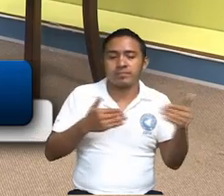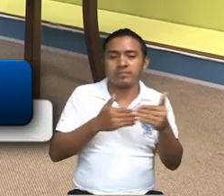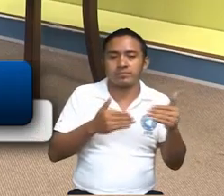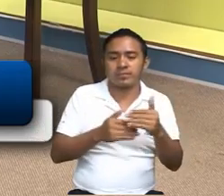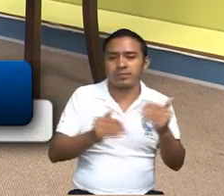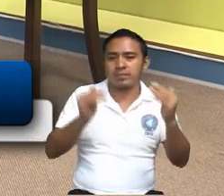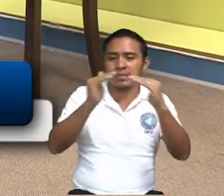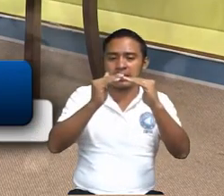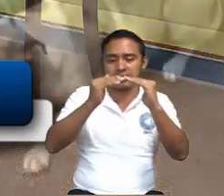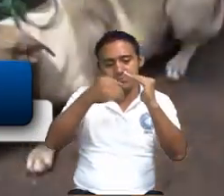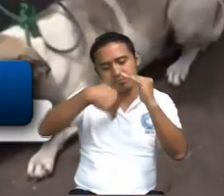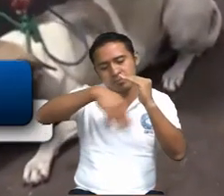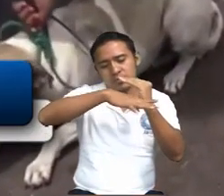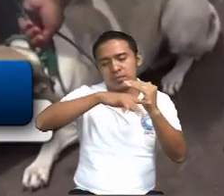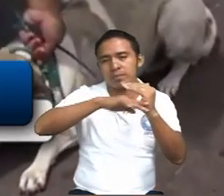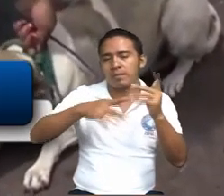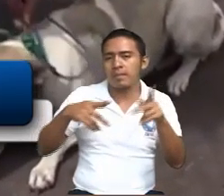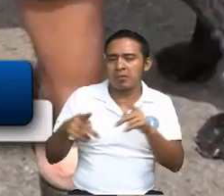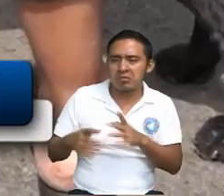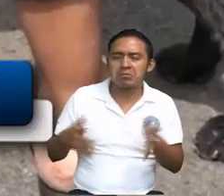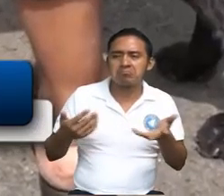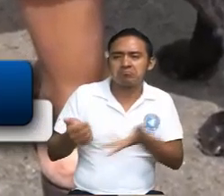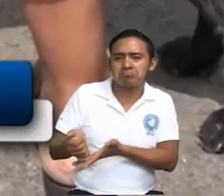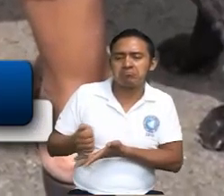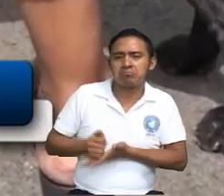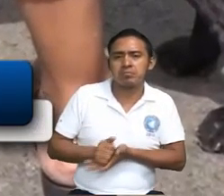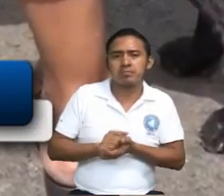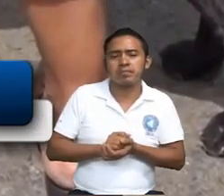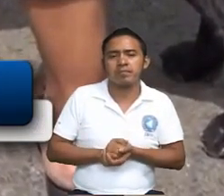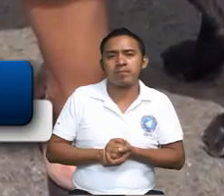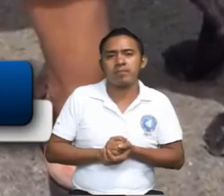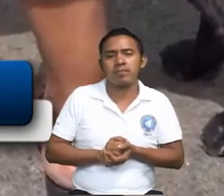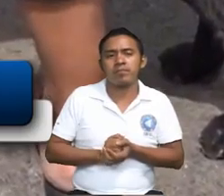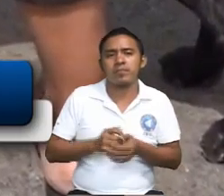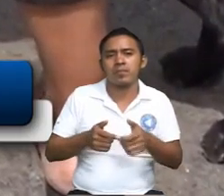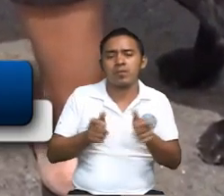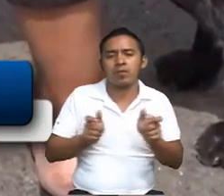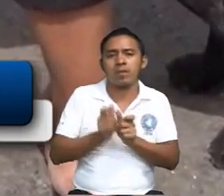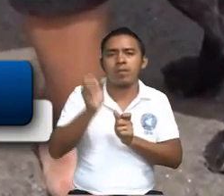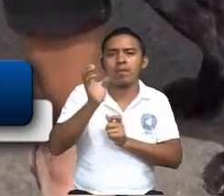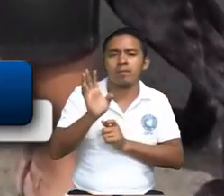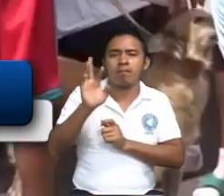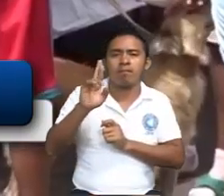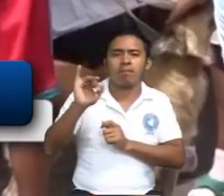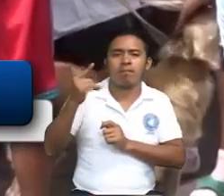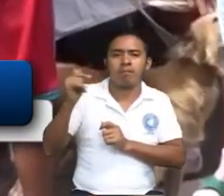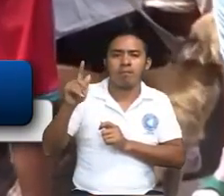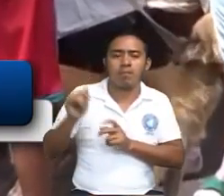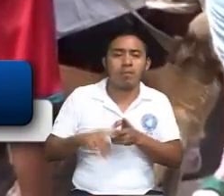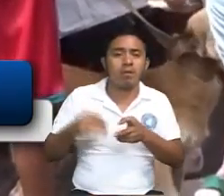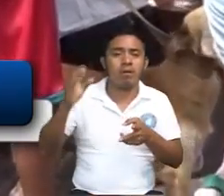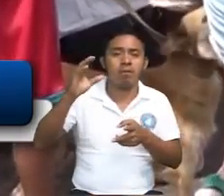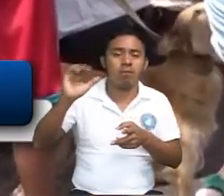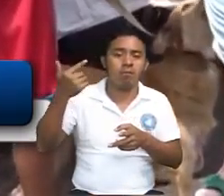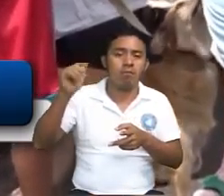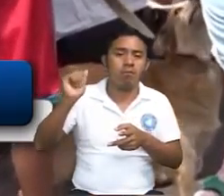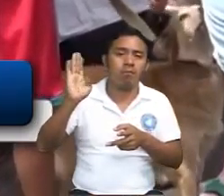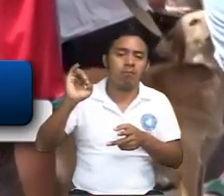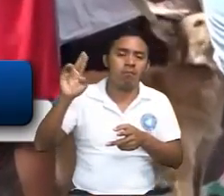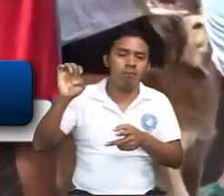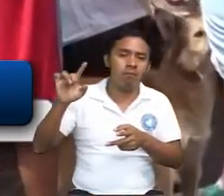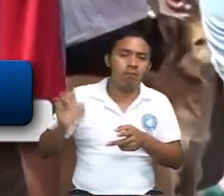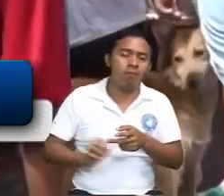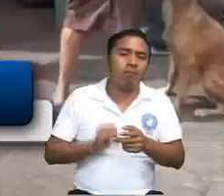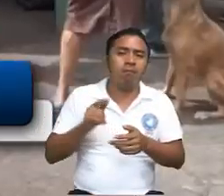en una de las viviendas con los colaboradores que nosotros tenemos, con la red de brigadistas y compañeros de los gabinetes que nos